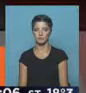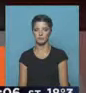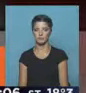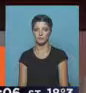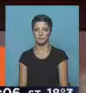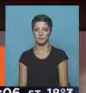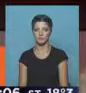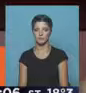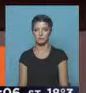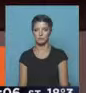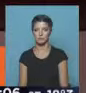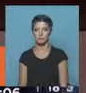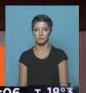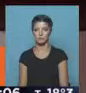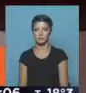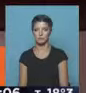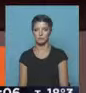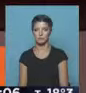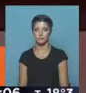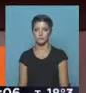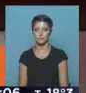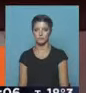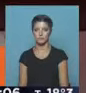laquelle se retrouvent tous ceux qui combattent